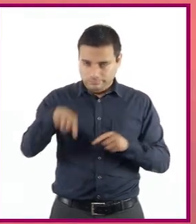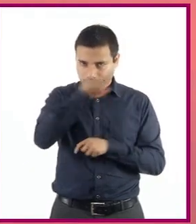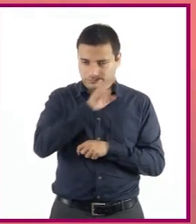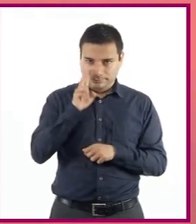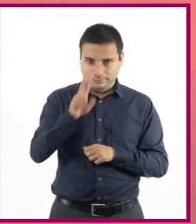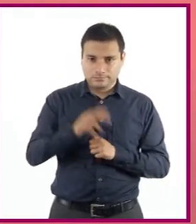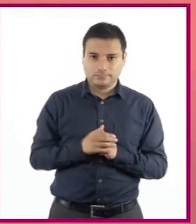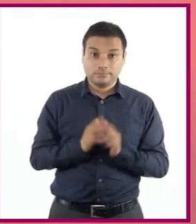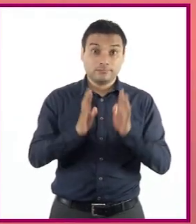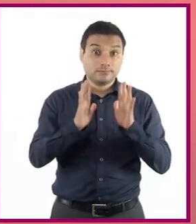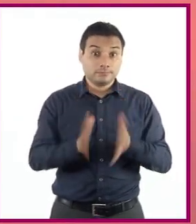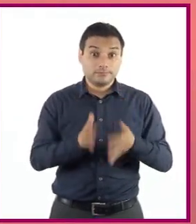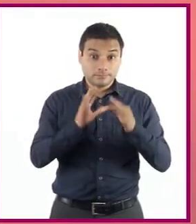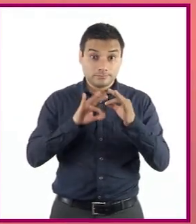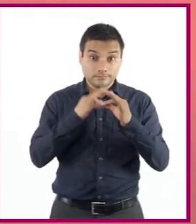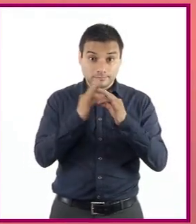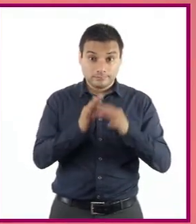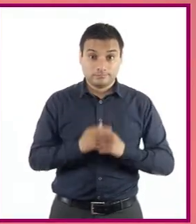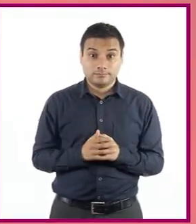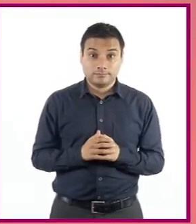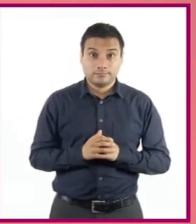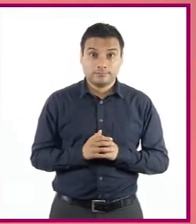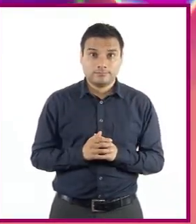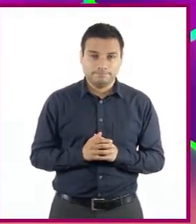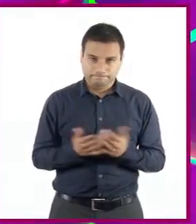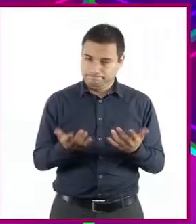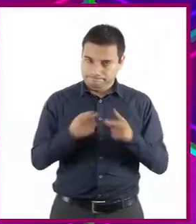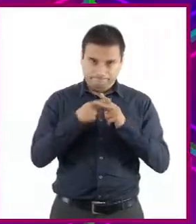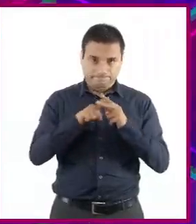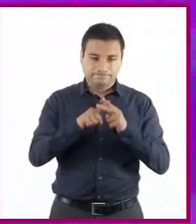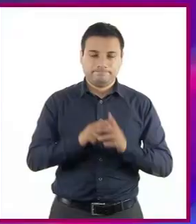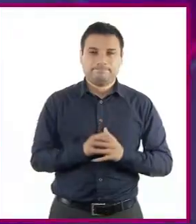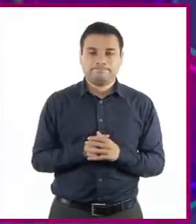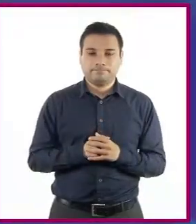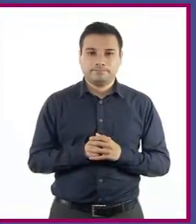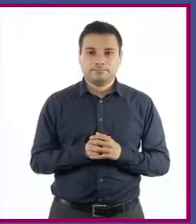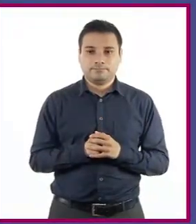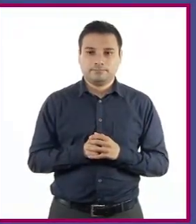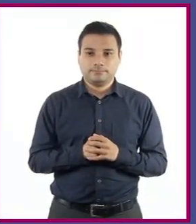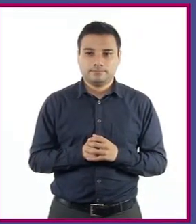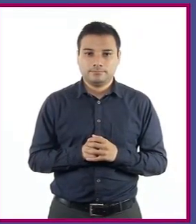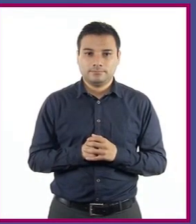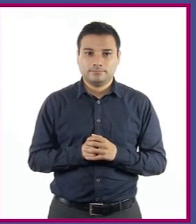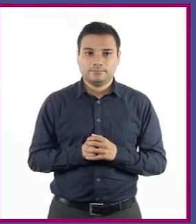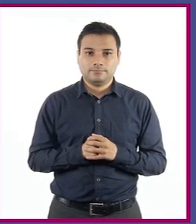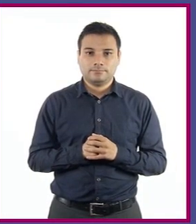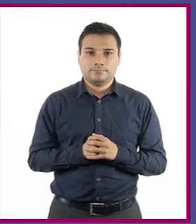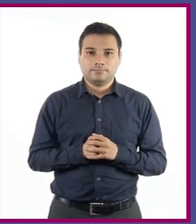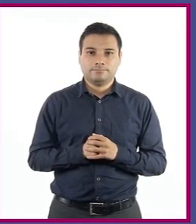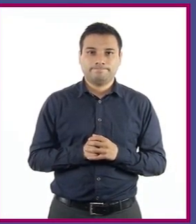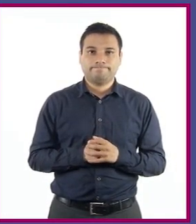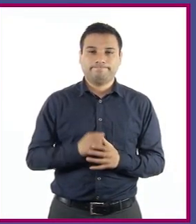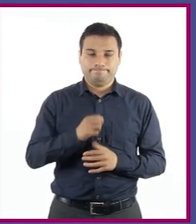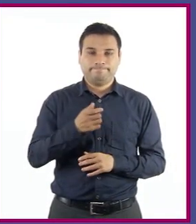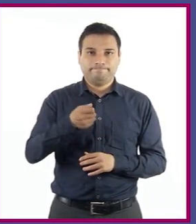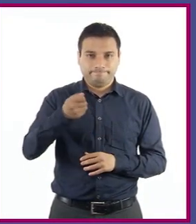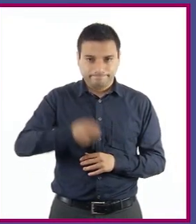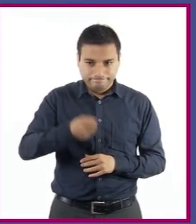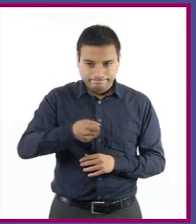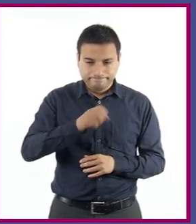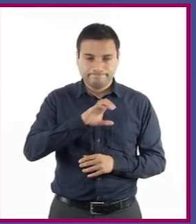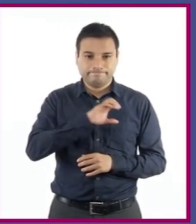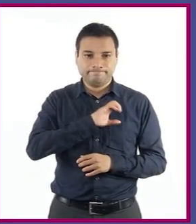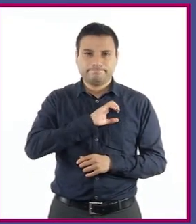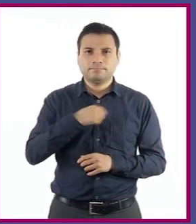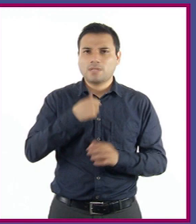misma. ¿Están listos? Hagámoslo entonces. Reciba usted un cordial saludo. Le